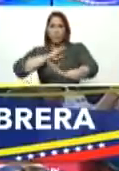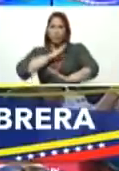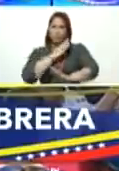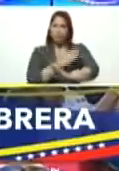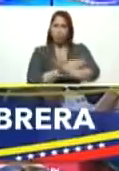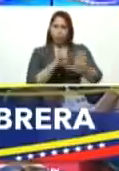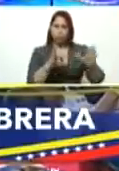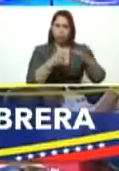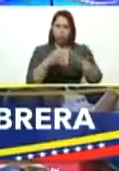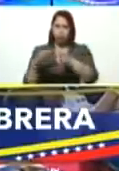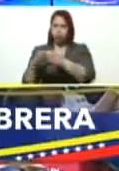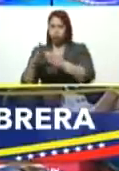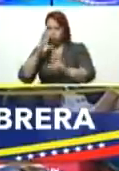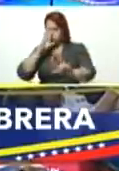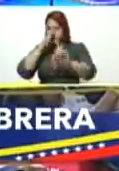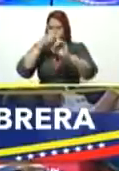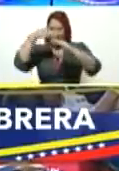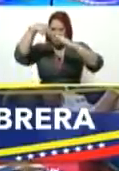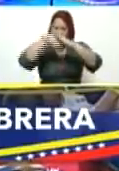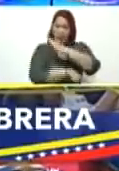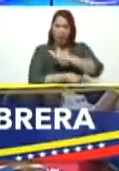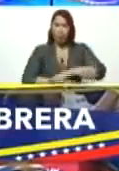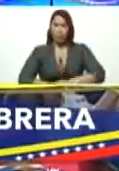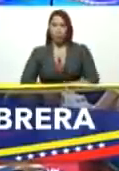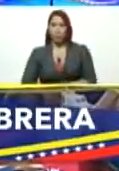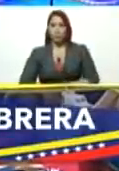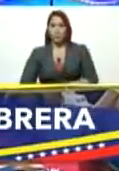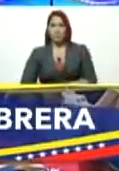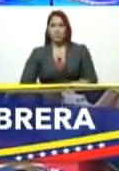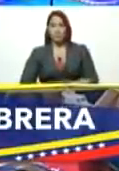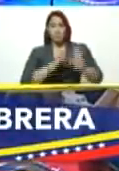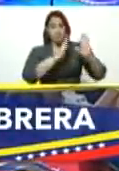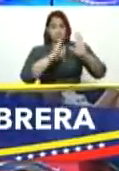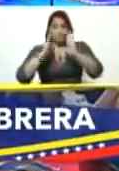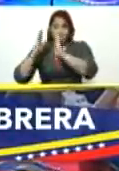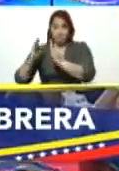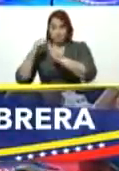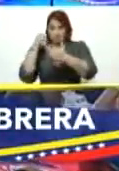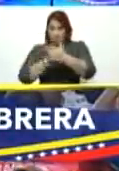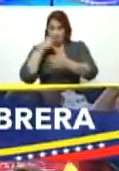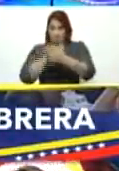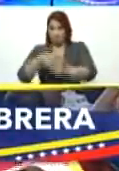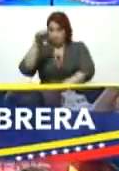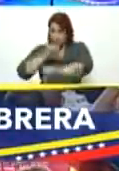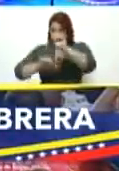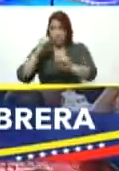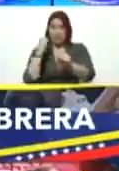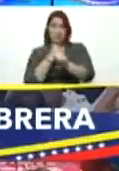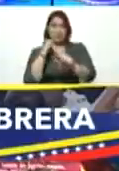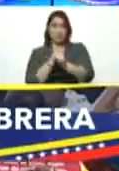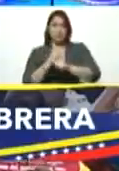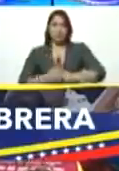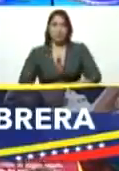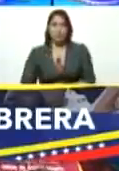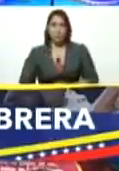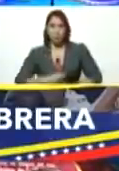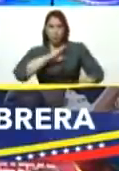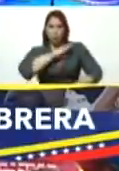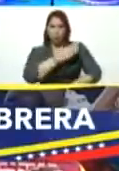hacia adentro una poderosa organización sindical una poderosa organización